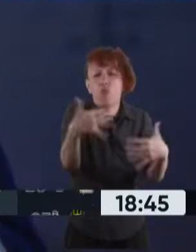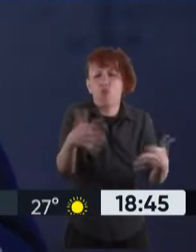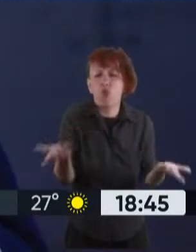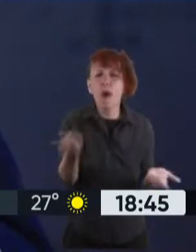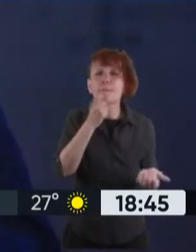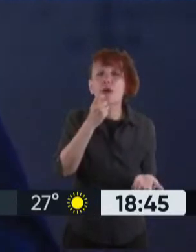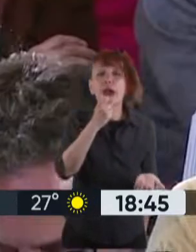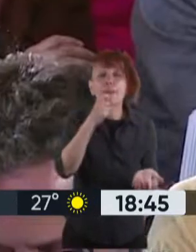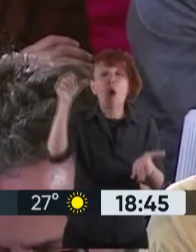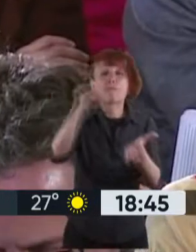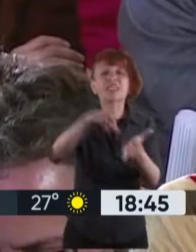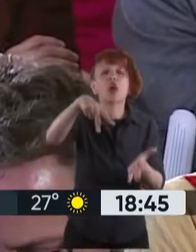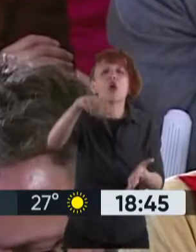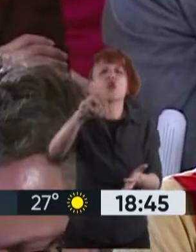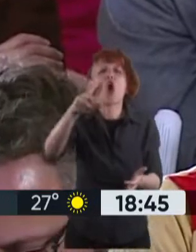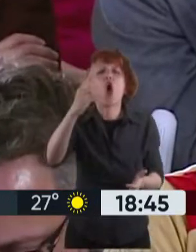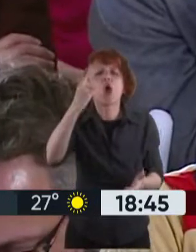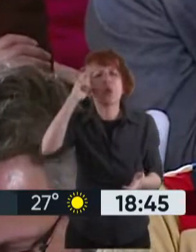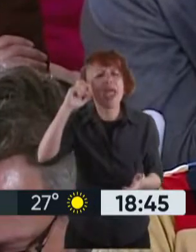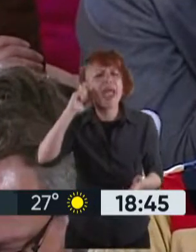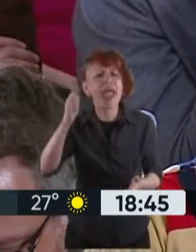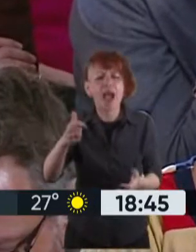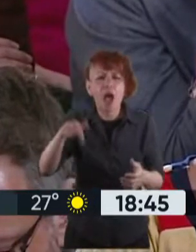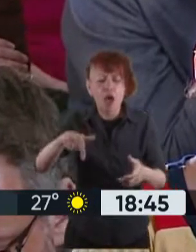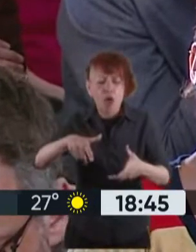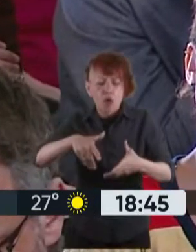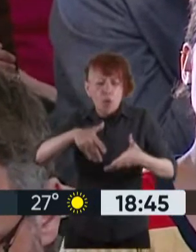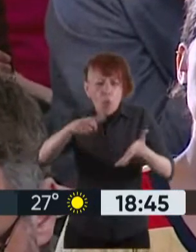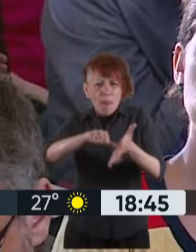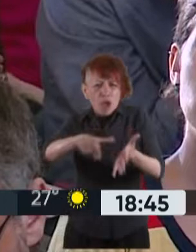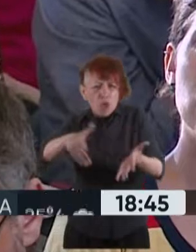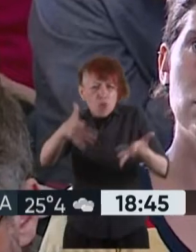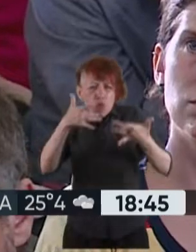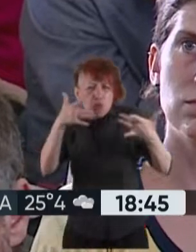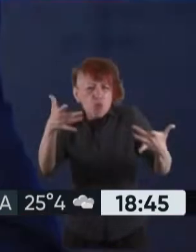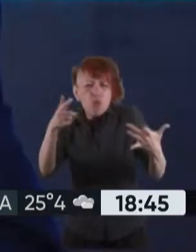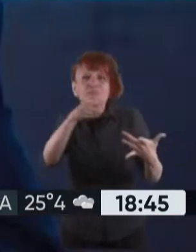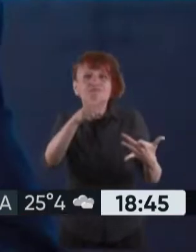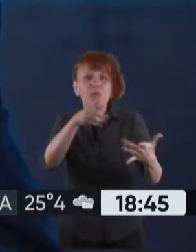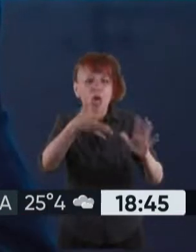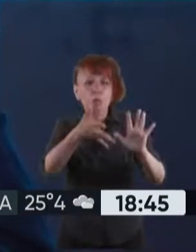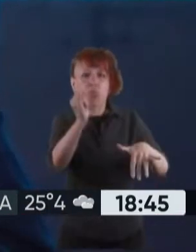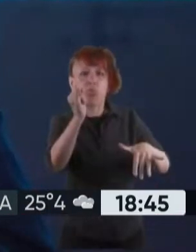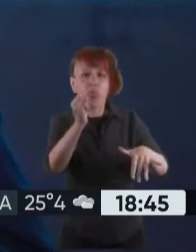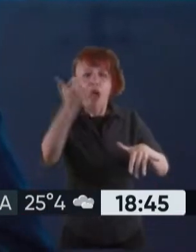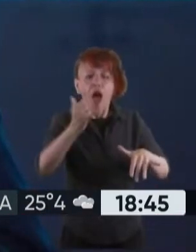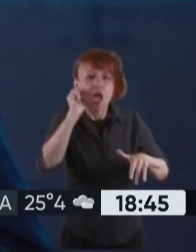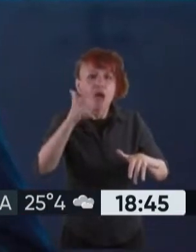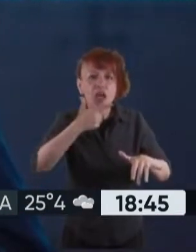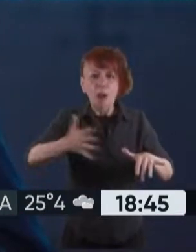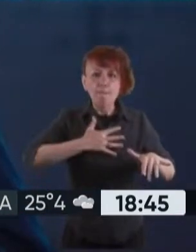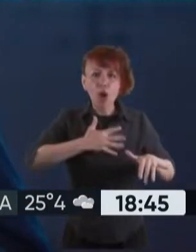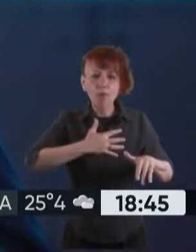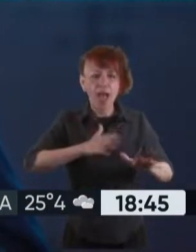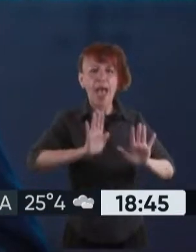se convirtió en lo que es hoy? Porque supo que tenía gas y desarrolló su propia tecnología de producción